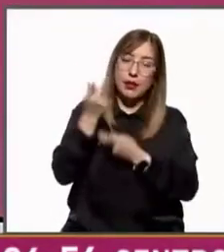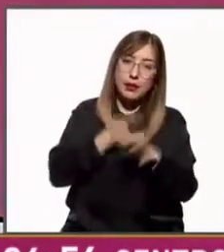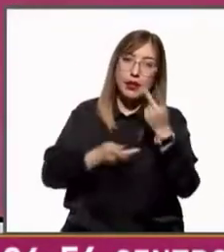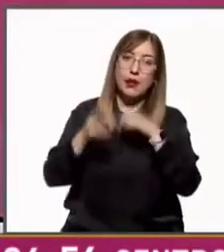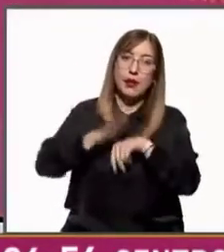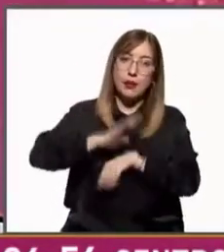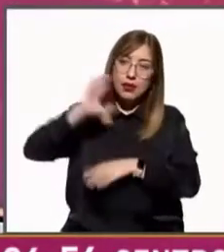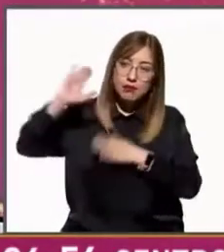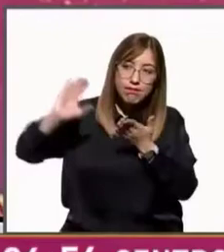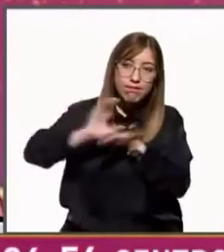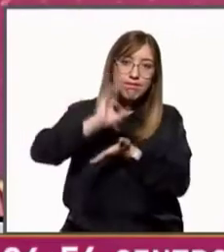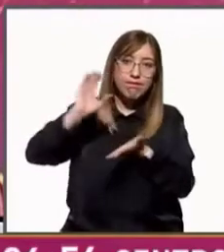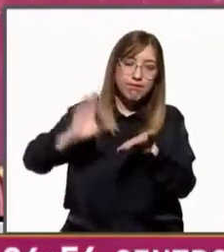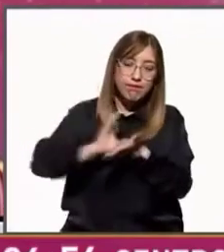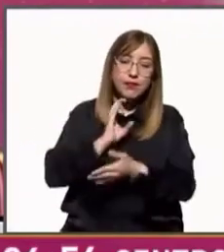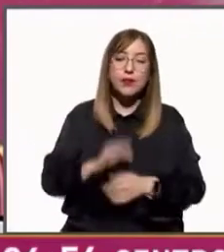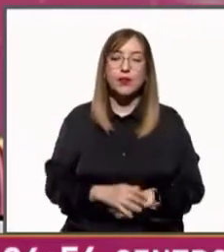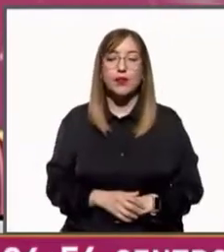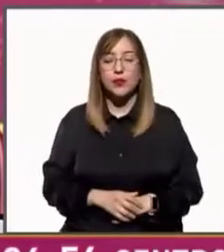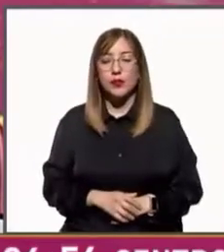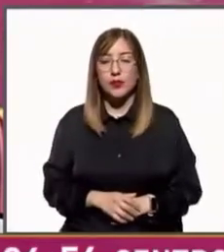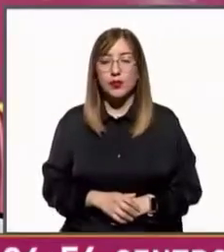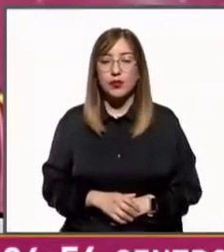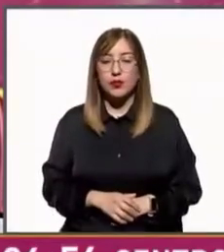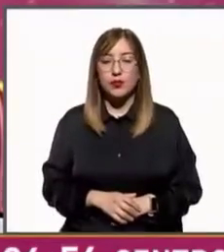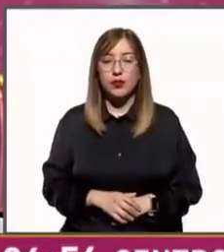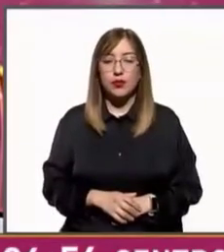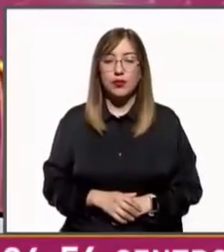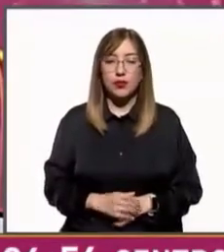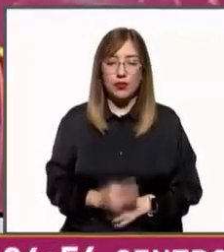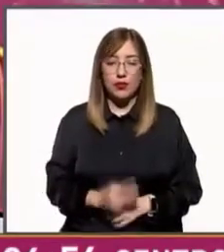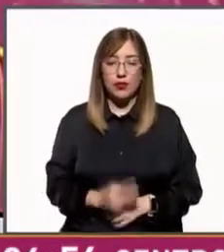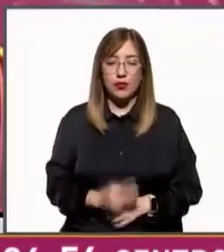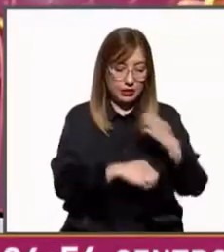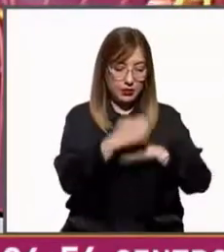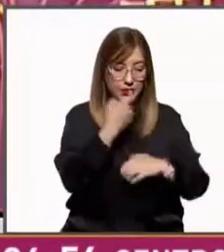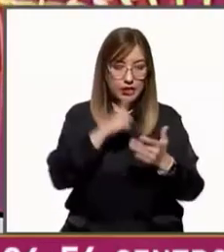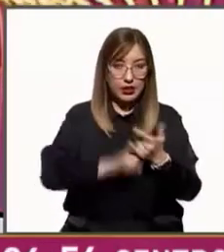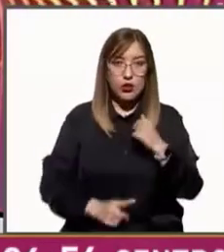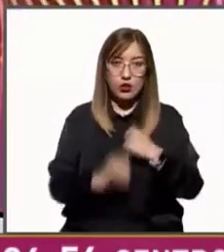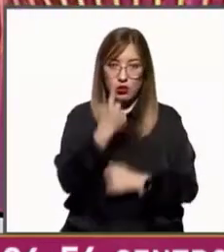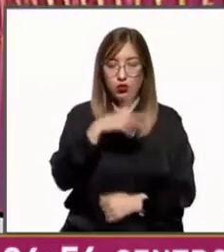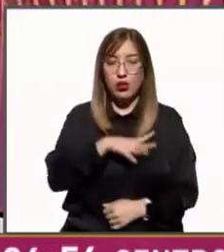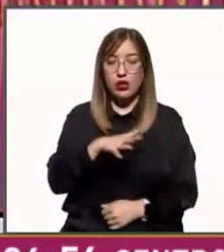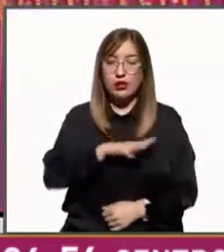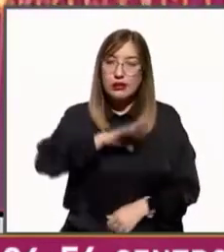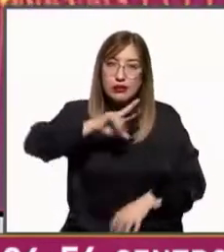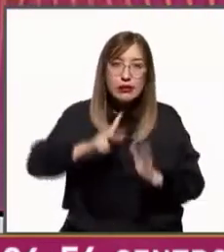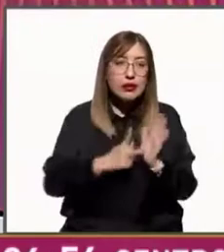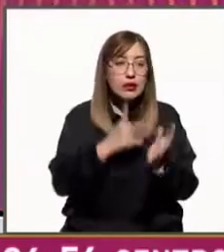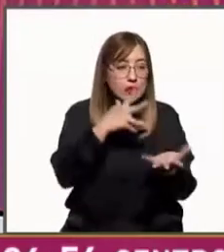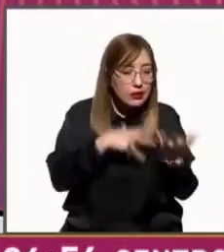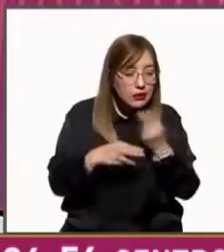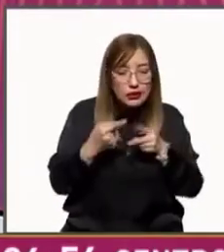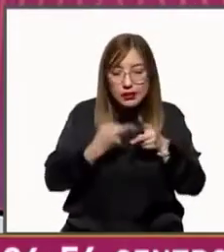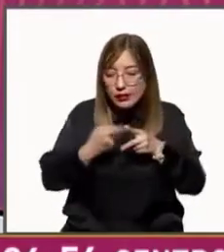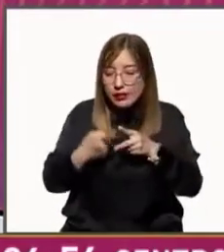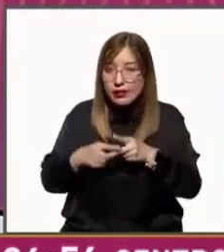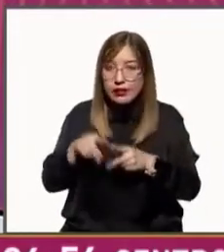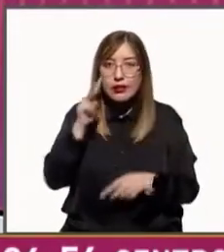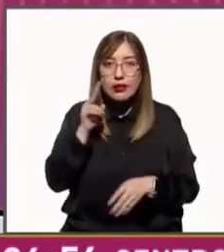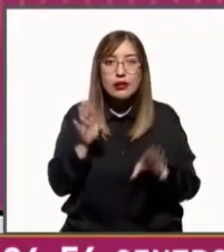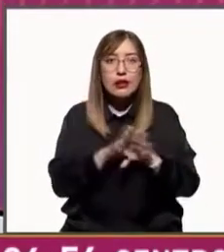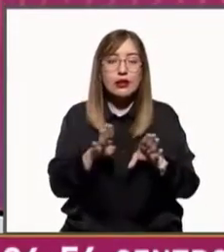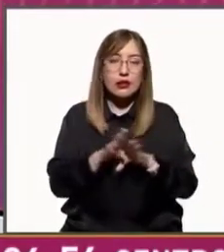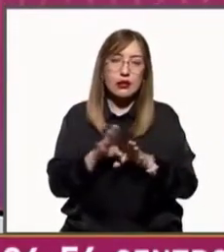planeado. Como te mencionaba, 1 de cada 3 tuvo que refinanciar de alguna manera el plan